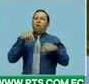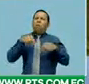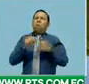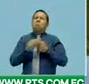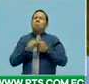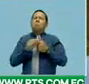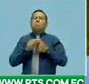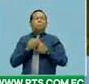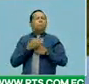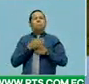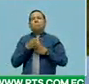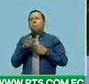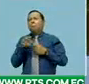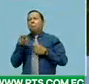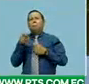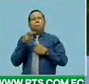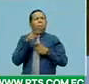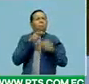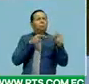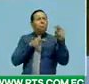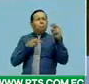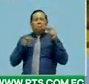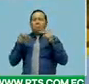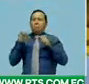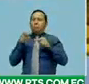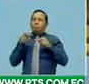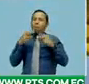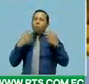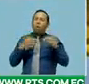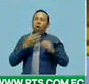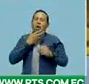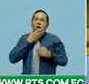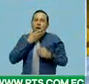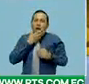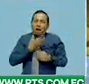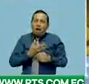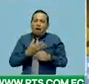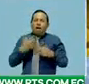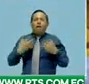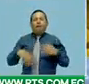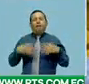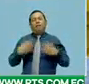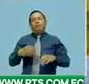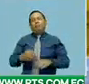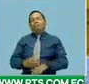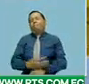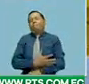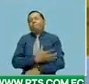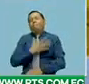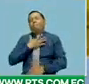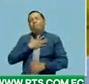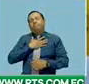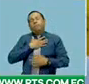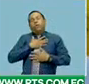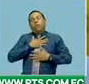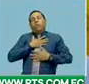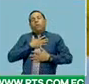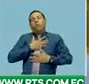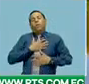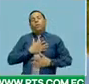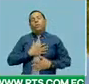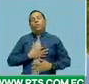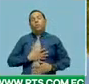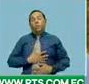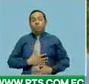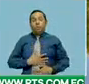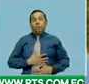que es importante, pero si yo lo tengo cerca, es una maravilla, es un sueño, este es para mí un relajante. La